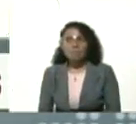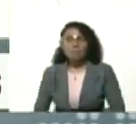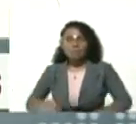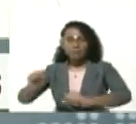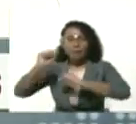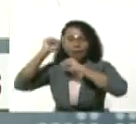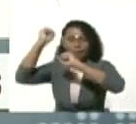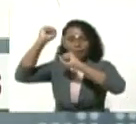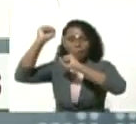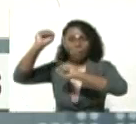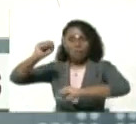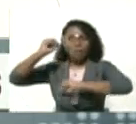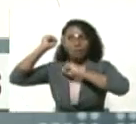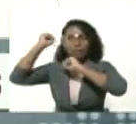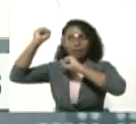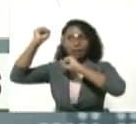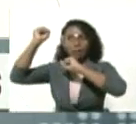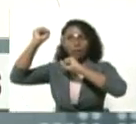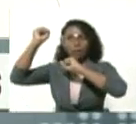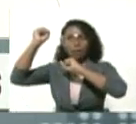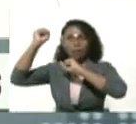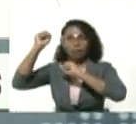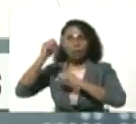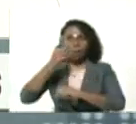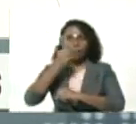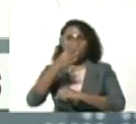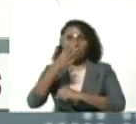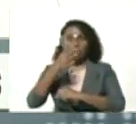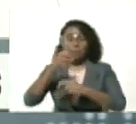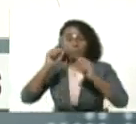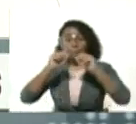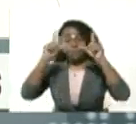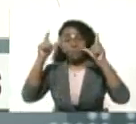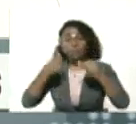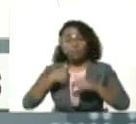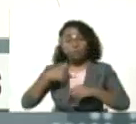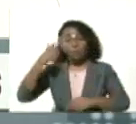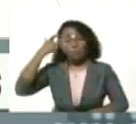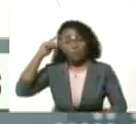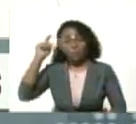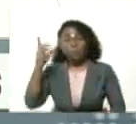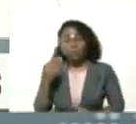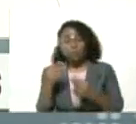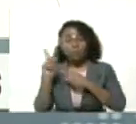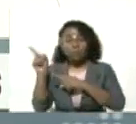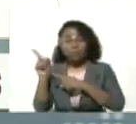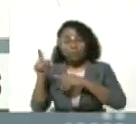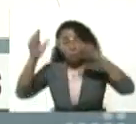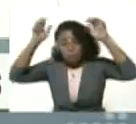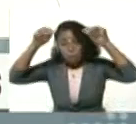Venceremos, venceremos, venceremos. Bueno, impresionante. Yo recuerdo mucho esas lluvias del 2010.